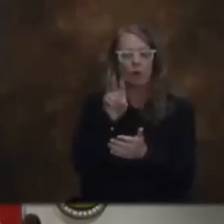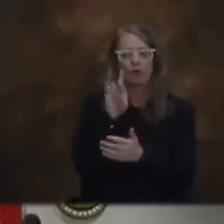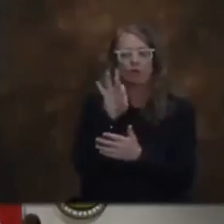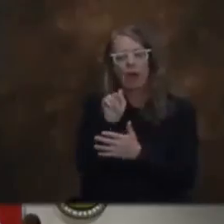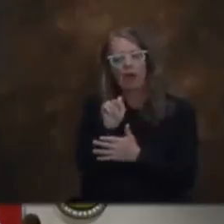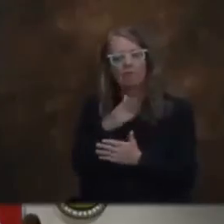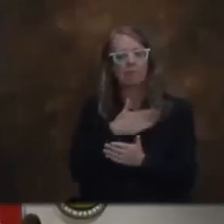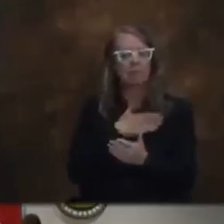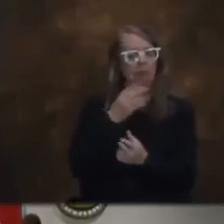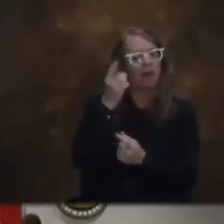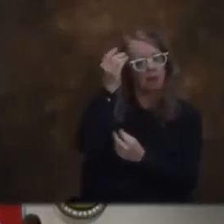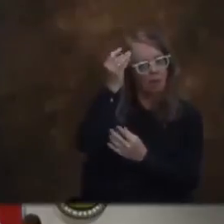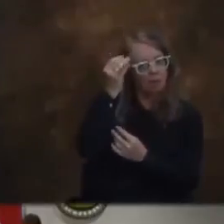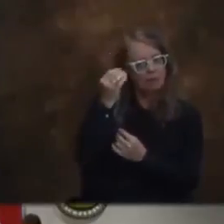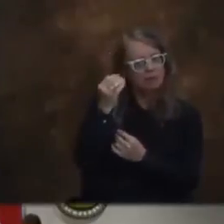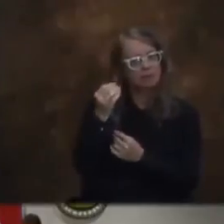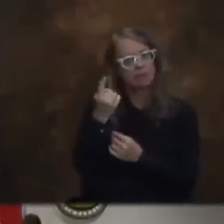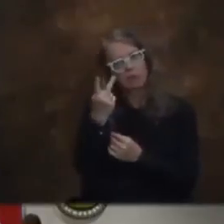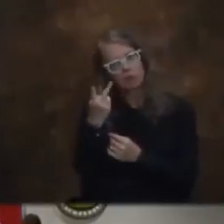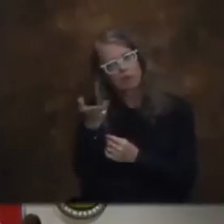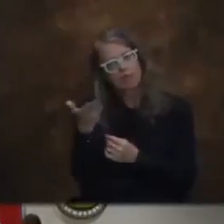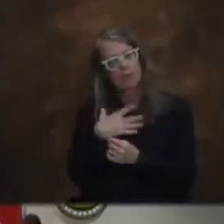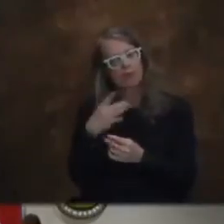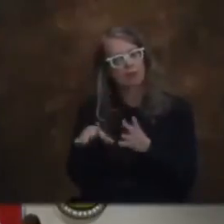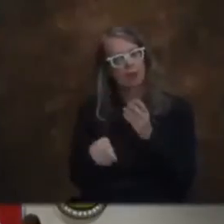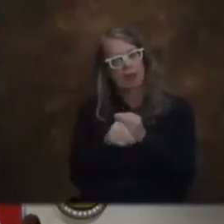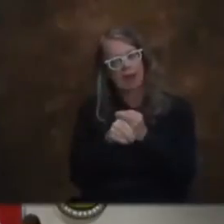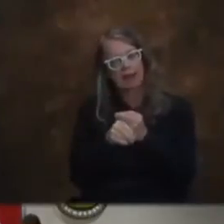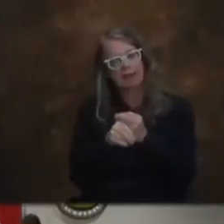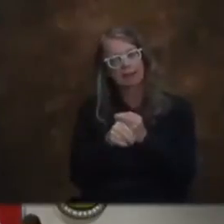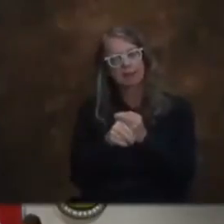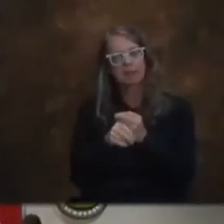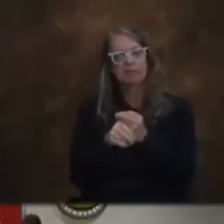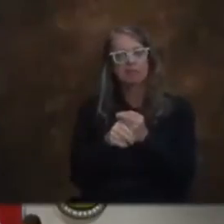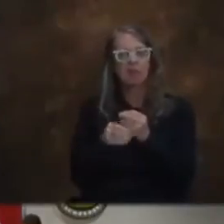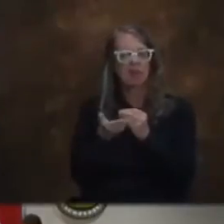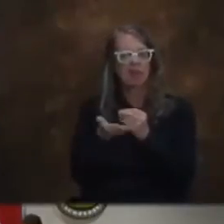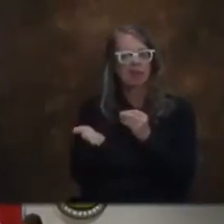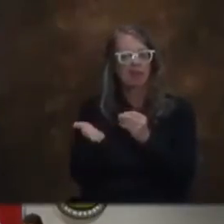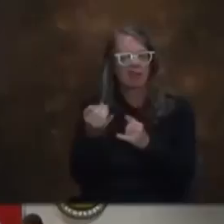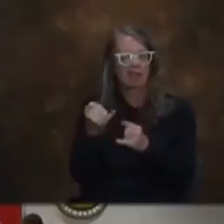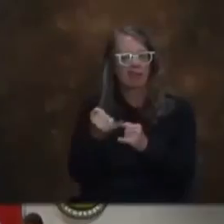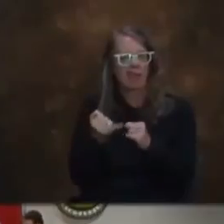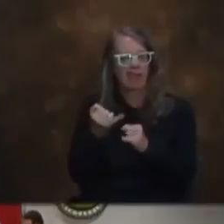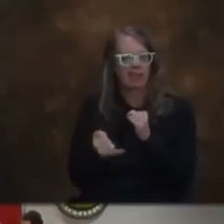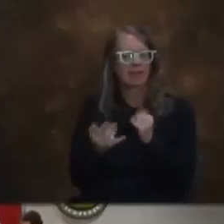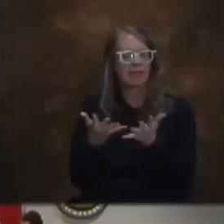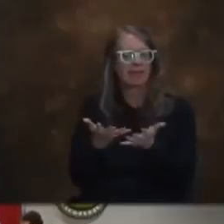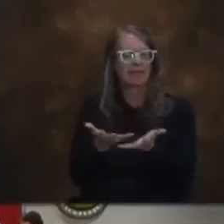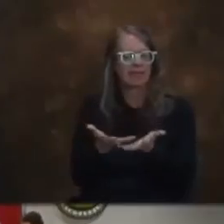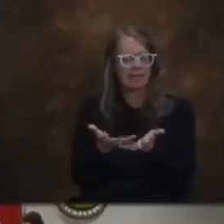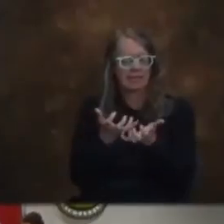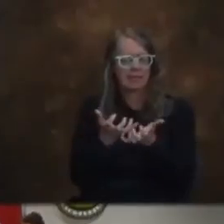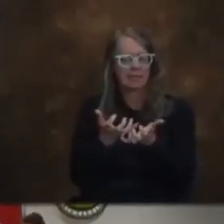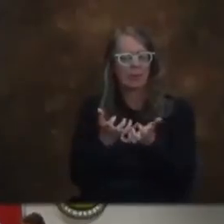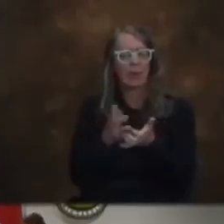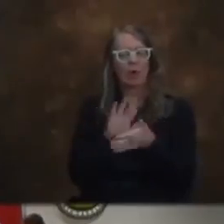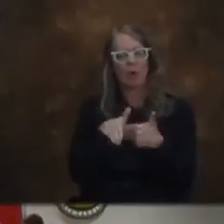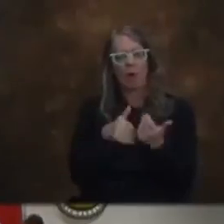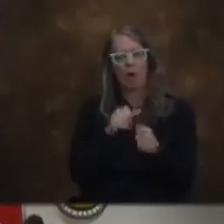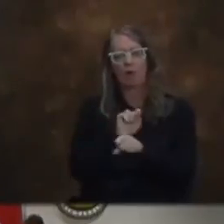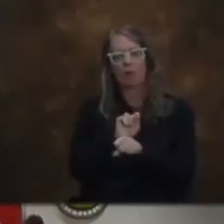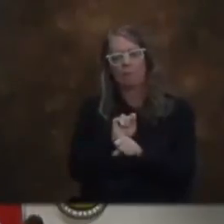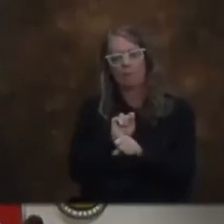a un elemento que quisiera implorar a todos los empleados del estado y también